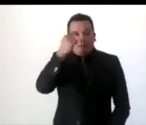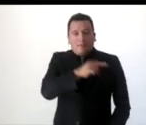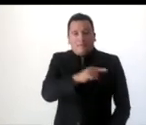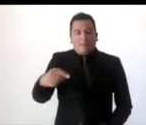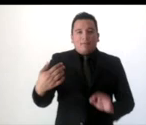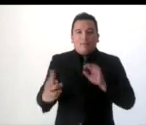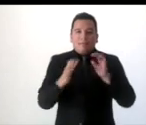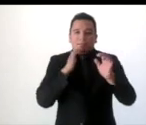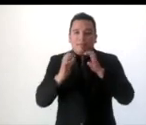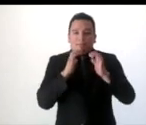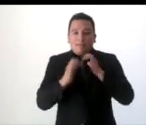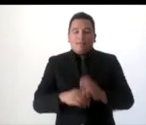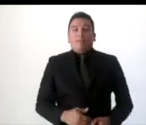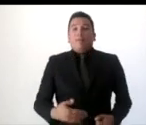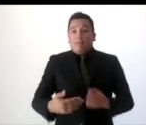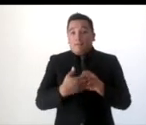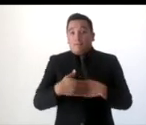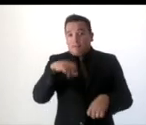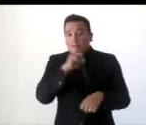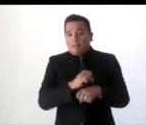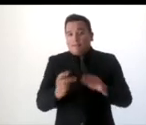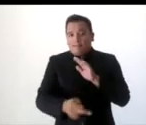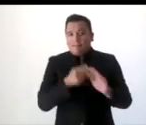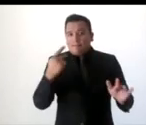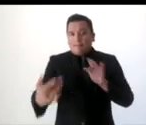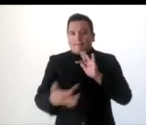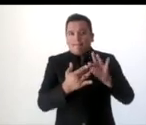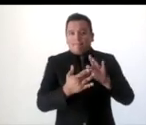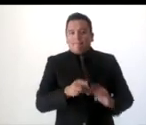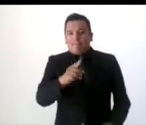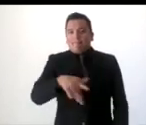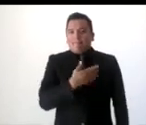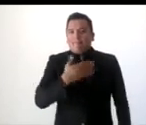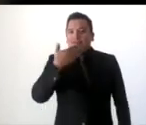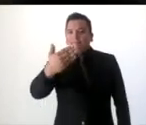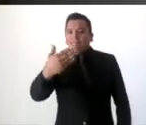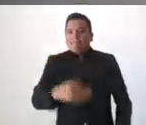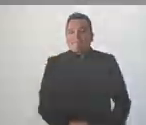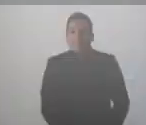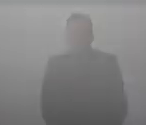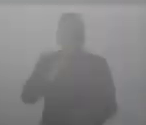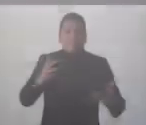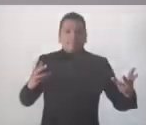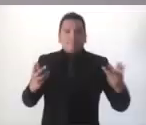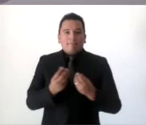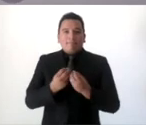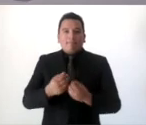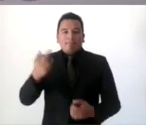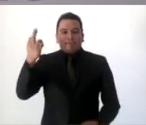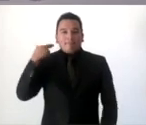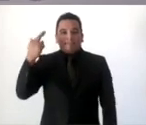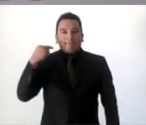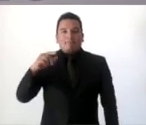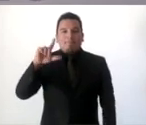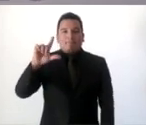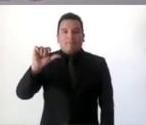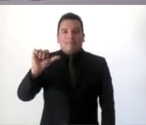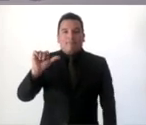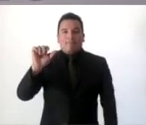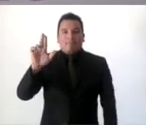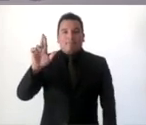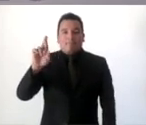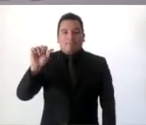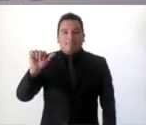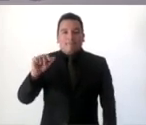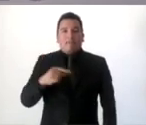en contacto con ustedes y nos escuchamos la próxima semana. Que tenga usted un excelente día. Gracias por acompañarnos en una